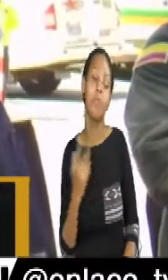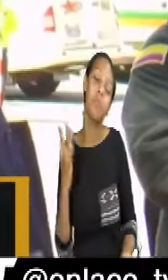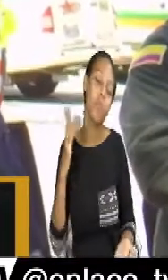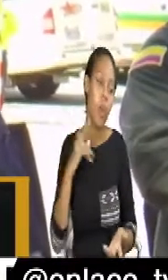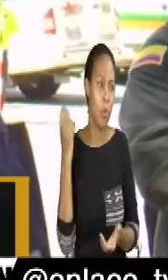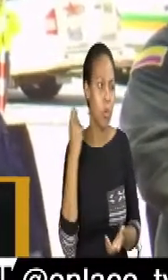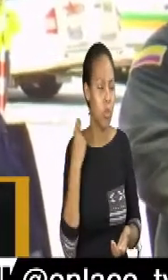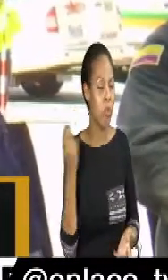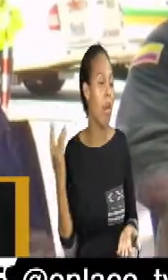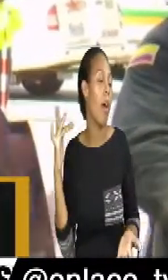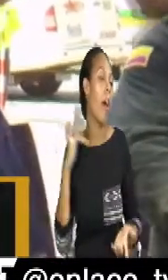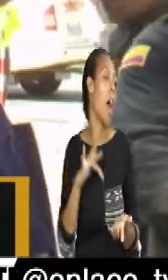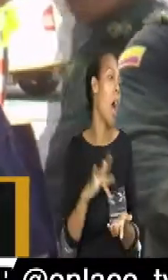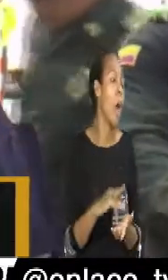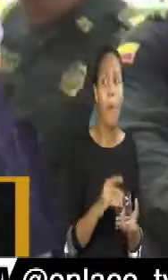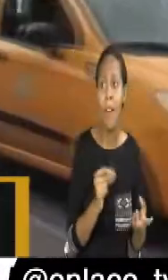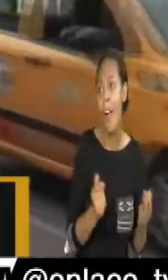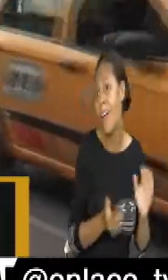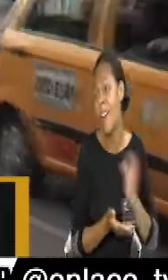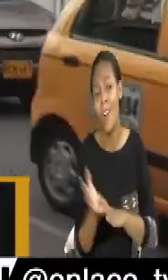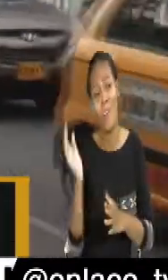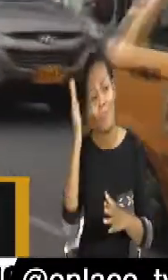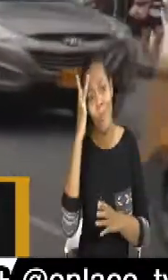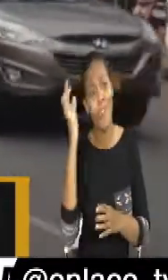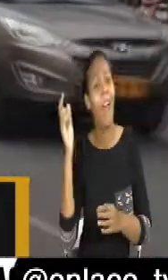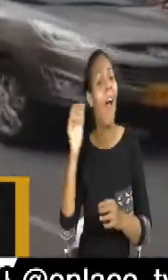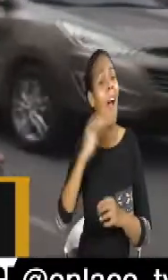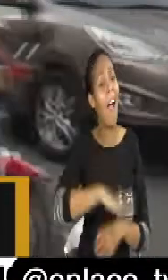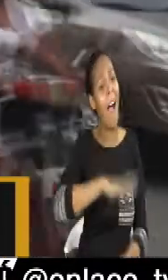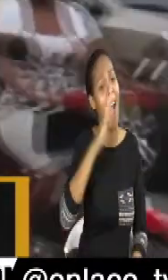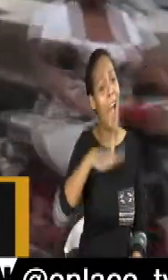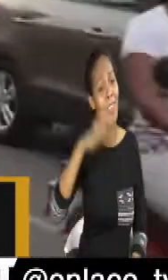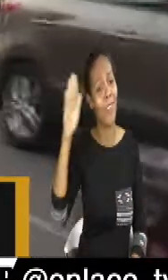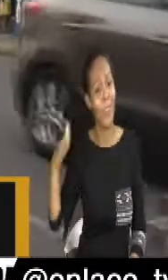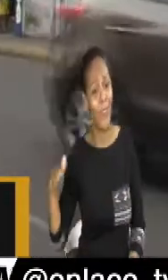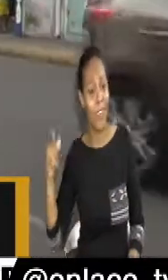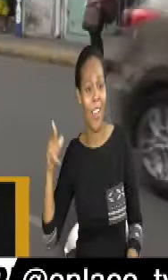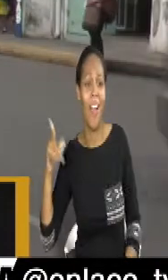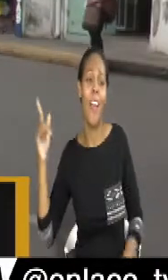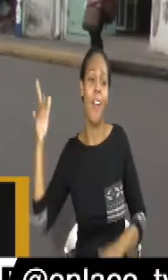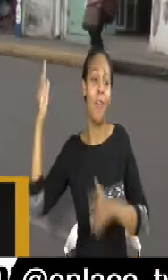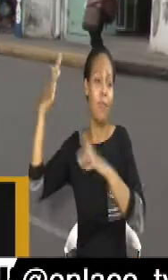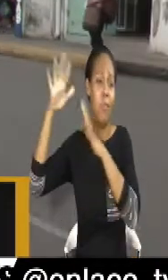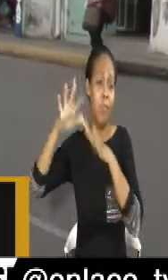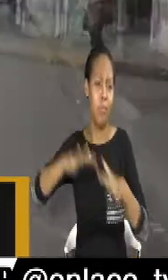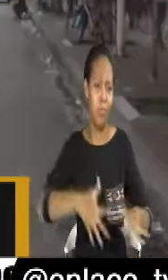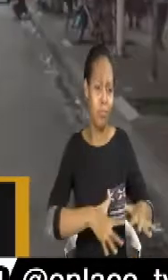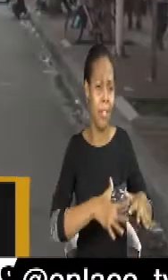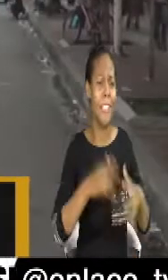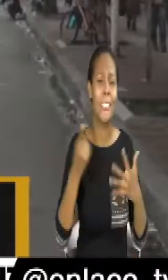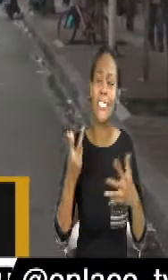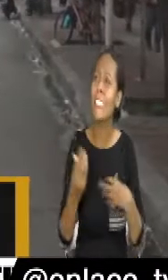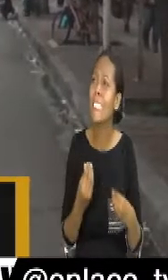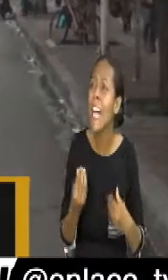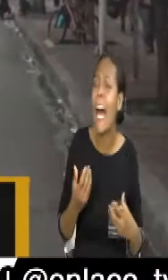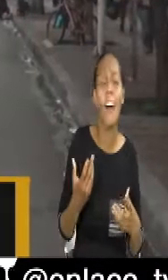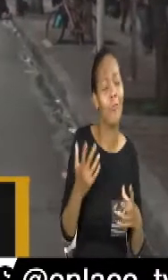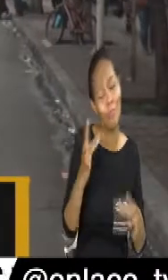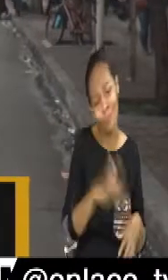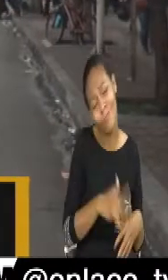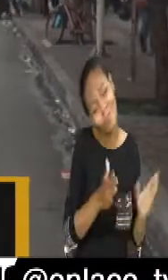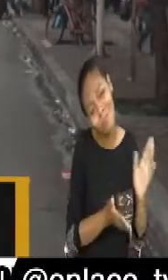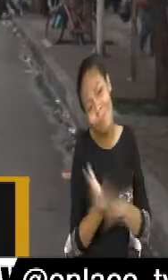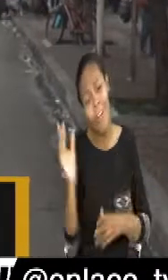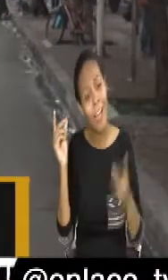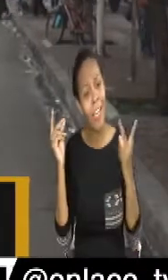derrumbe en Antioquia y me tocó salir muy rápidamente. El oficial agradeció el afecto que la ciudadanía porteña le brindó durante el tiempo que aquí vivió.